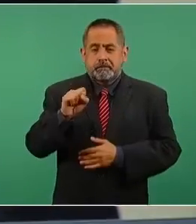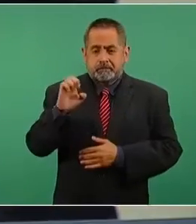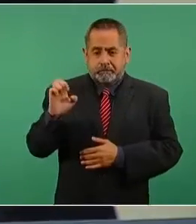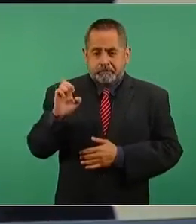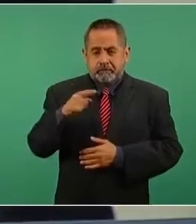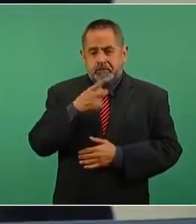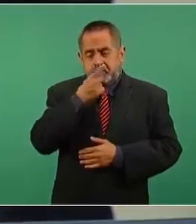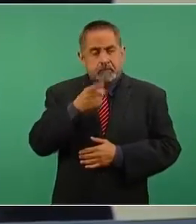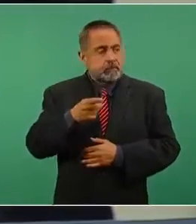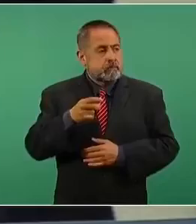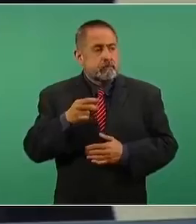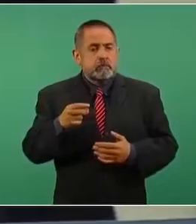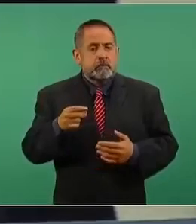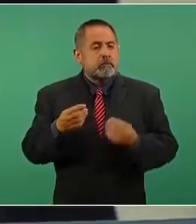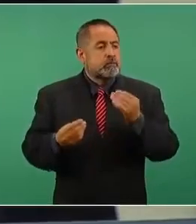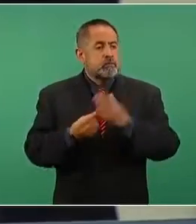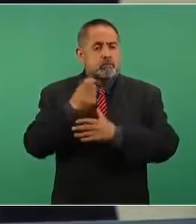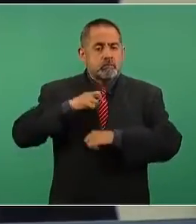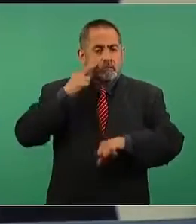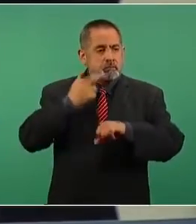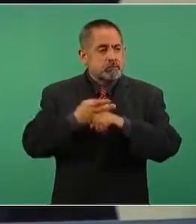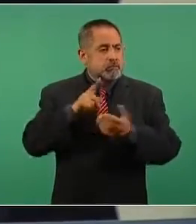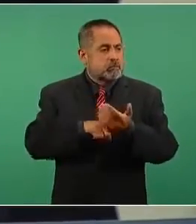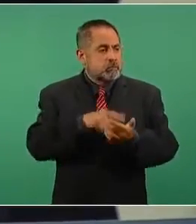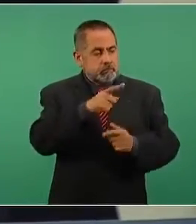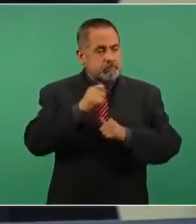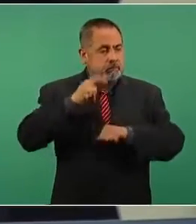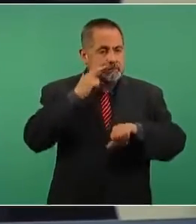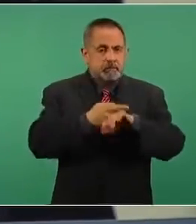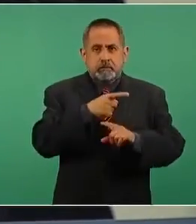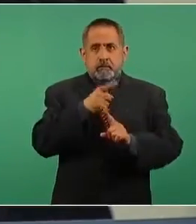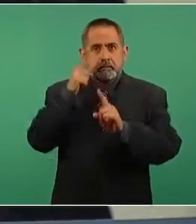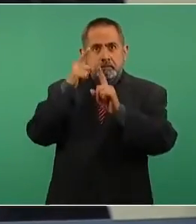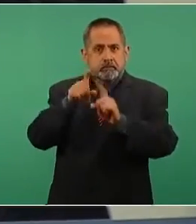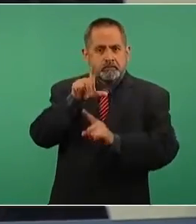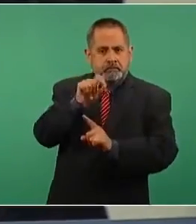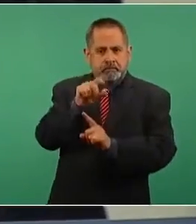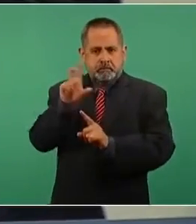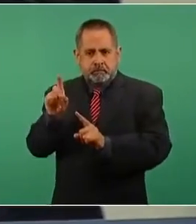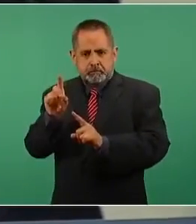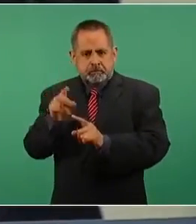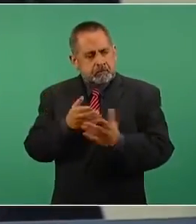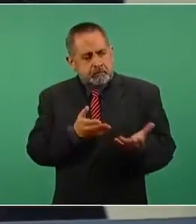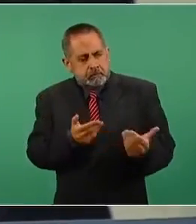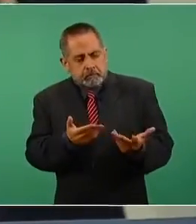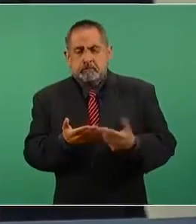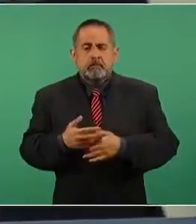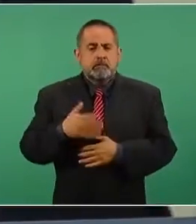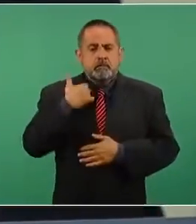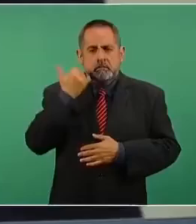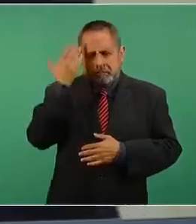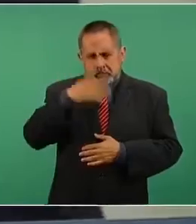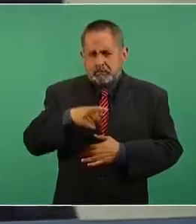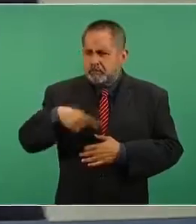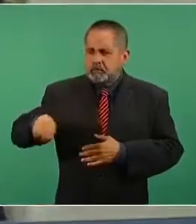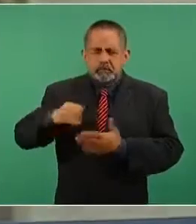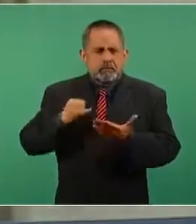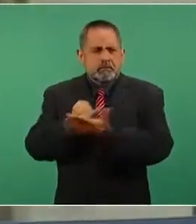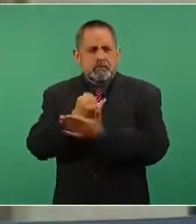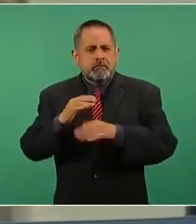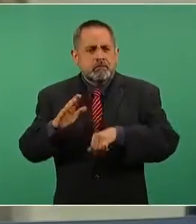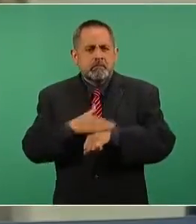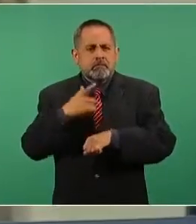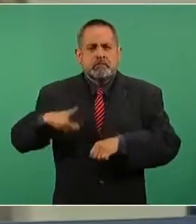a conocer al nuevo encargado de la oficina de la Agenda 2030. En este sentido, nos gustaría entender mejor la decisión